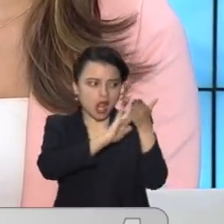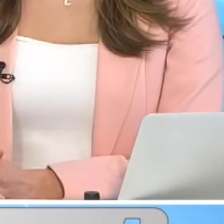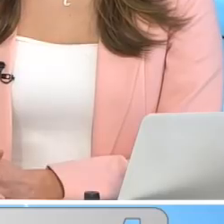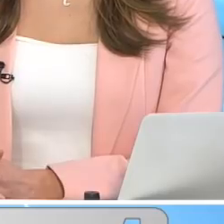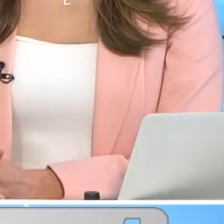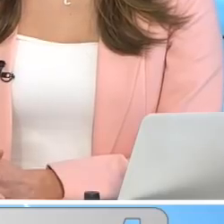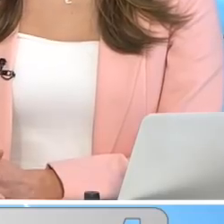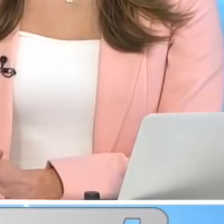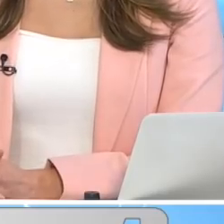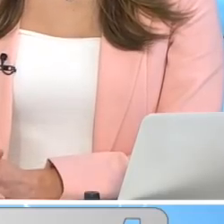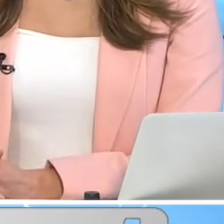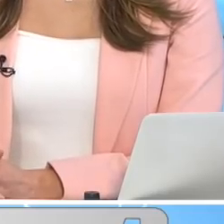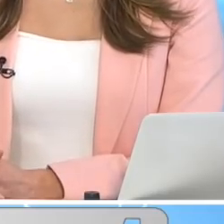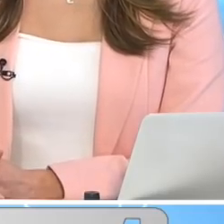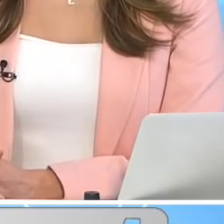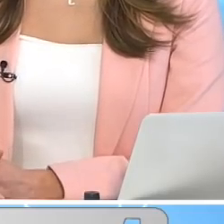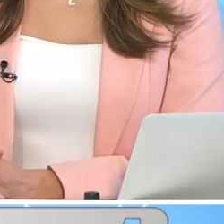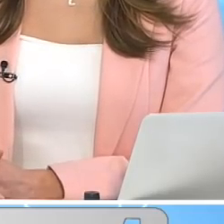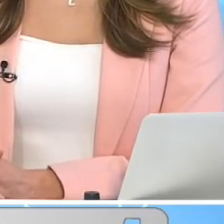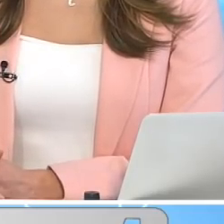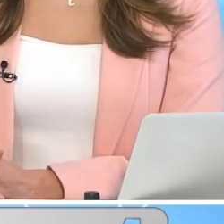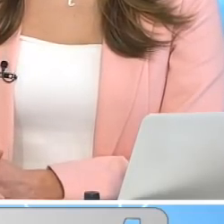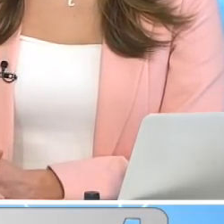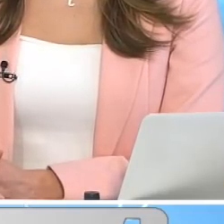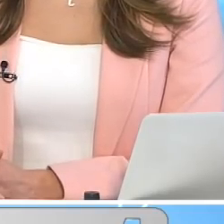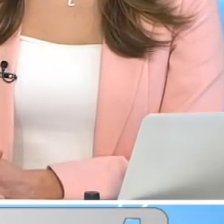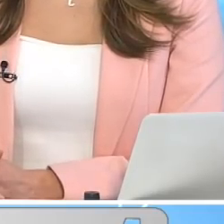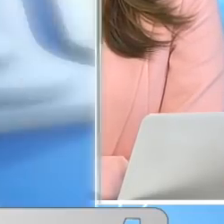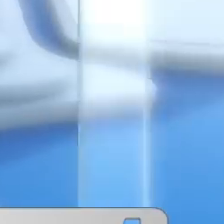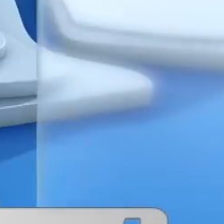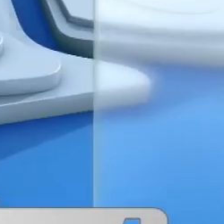Diana Giraldo tiene el reporte. Diana, muy buenas tardes.